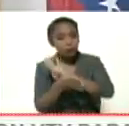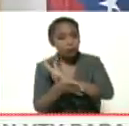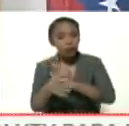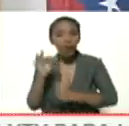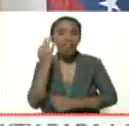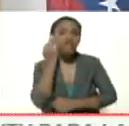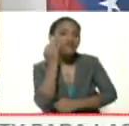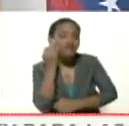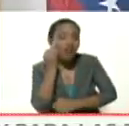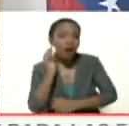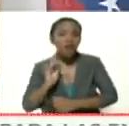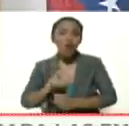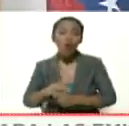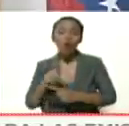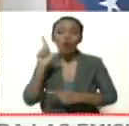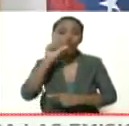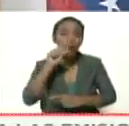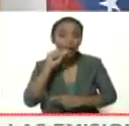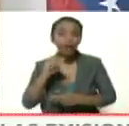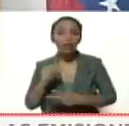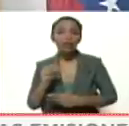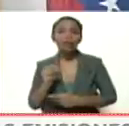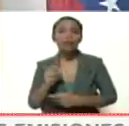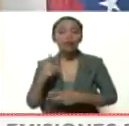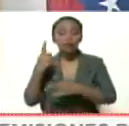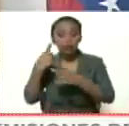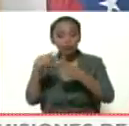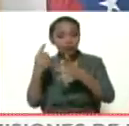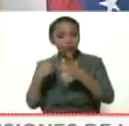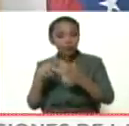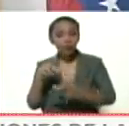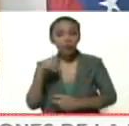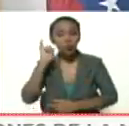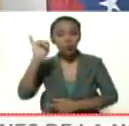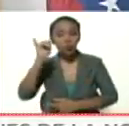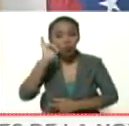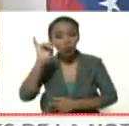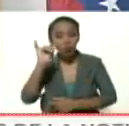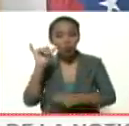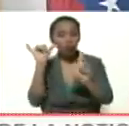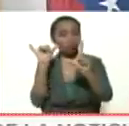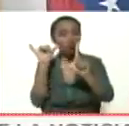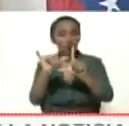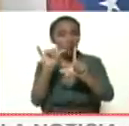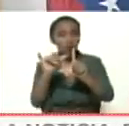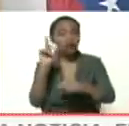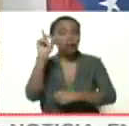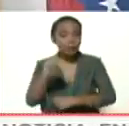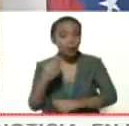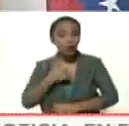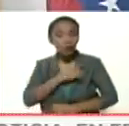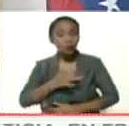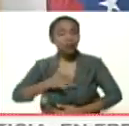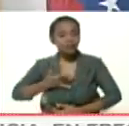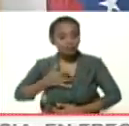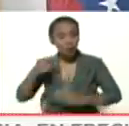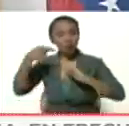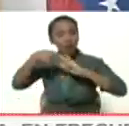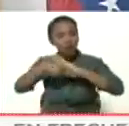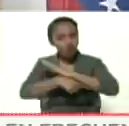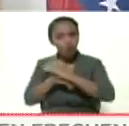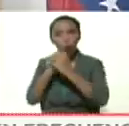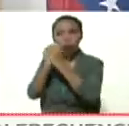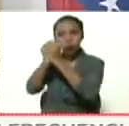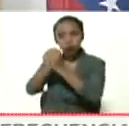Facebook Live, Twitter, Periscope, YouTube, bueno, también nuestro sentimiento profundo de